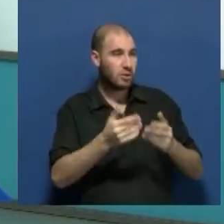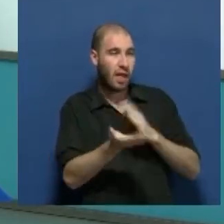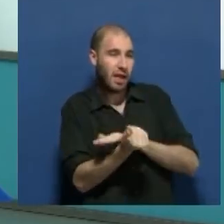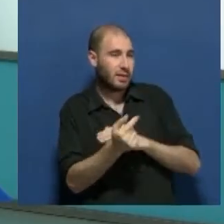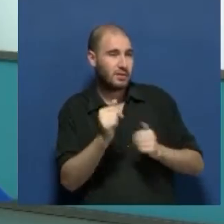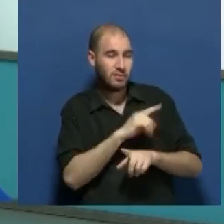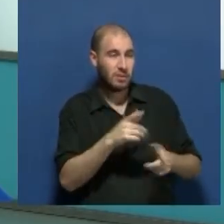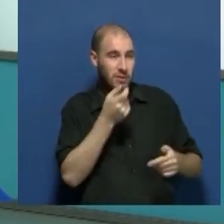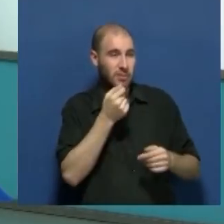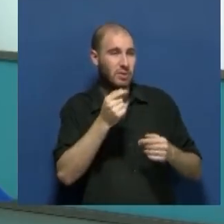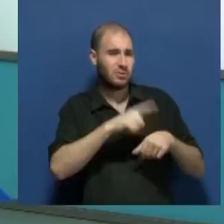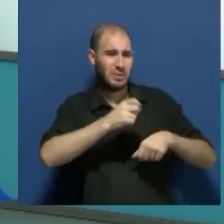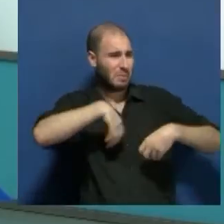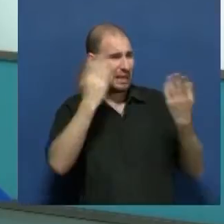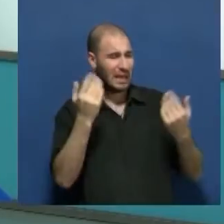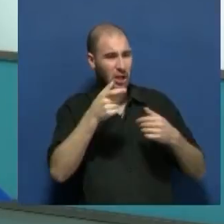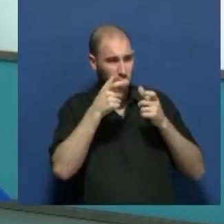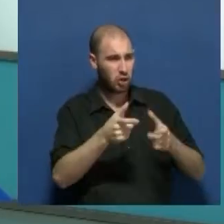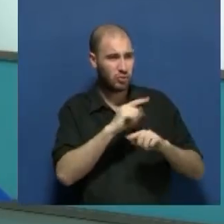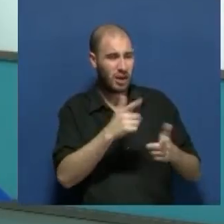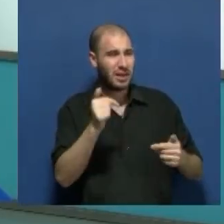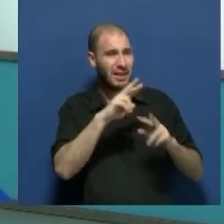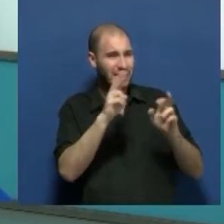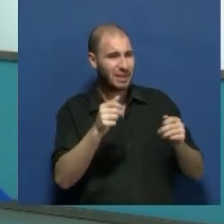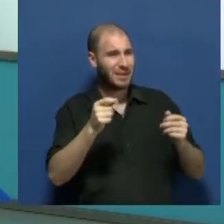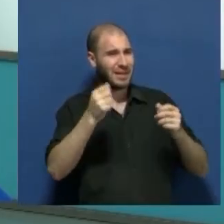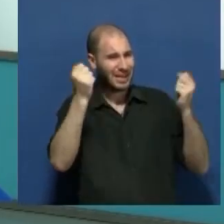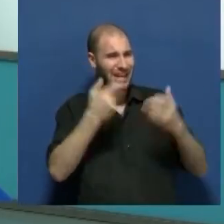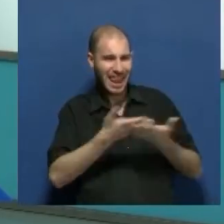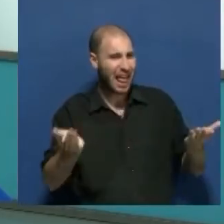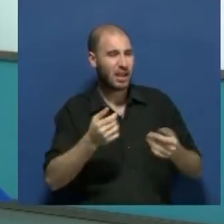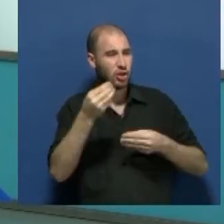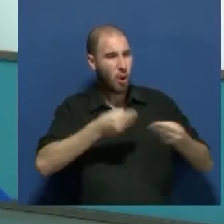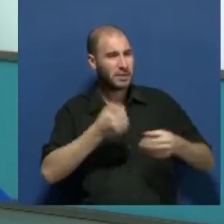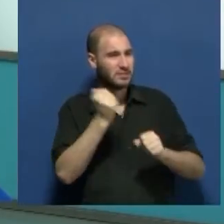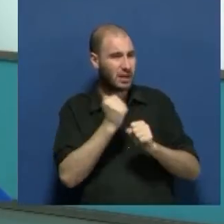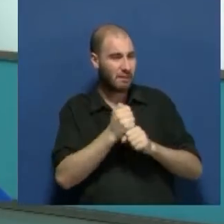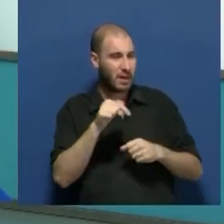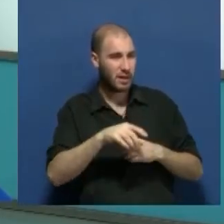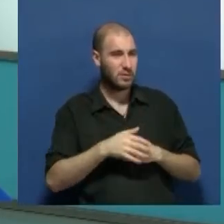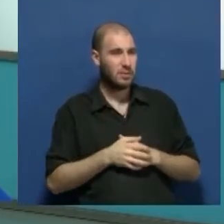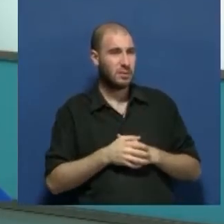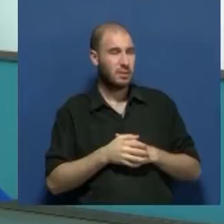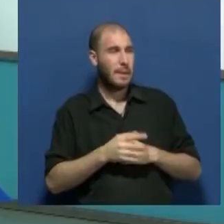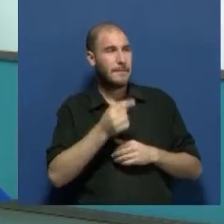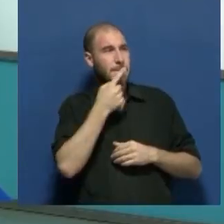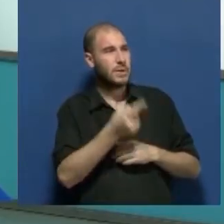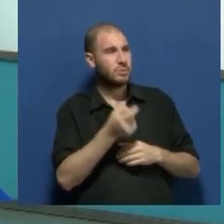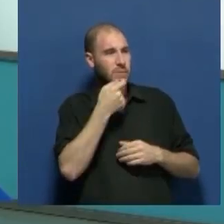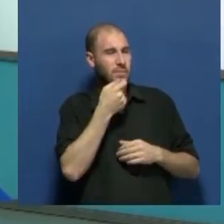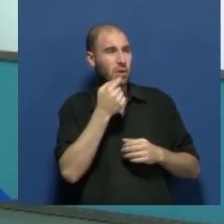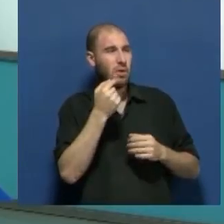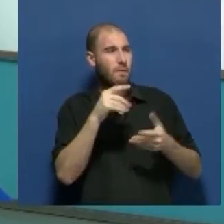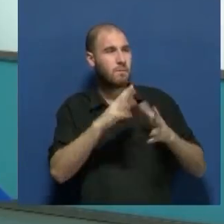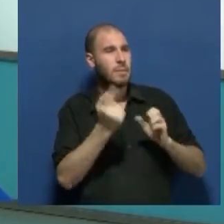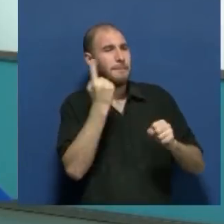alquileres, digamos, se cobra cualquier cosa y no hay regulación. Son temas medio macro con el tema del comercio y del empleo, que la pregunta viene en cuál es la primera